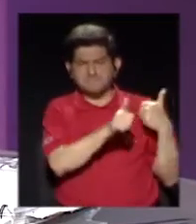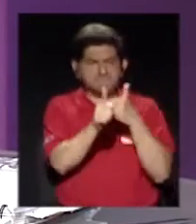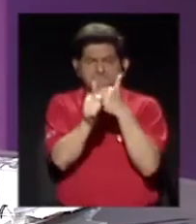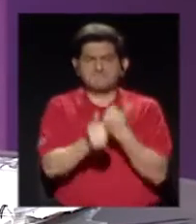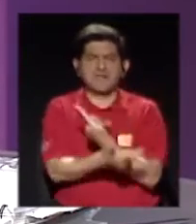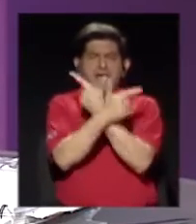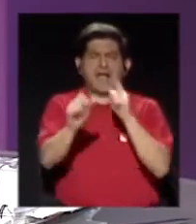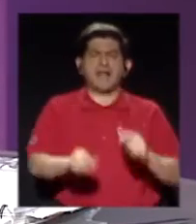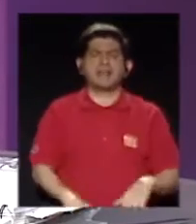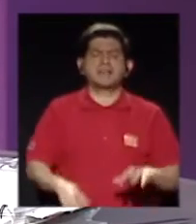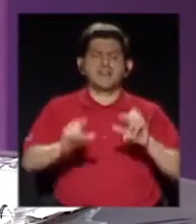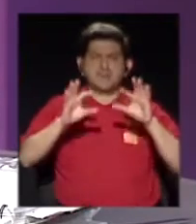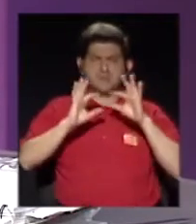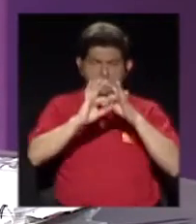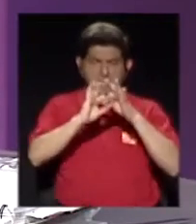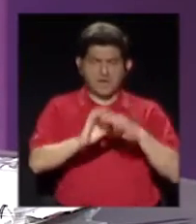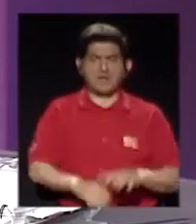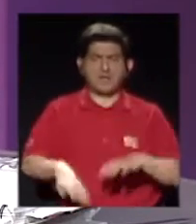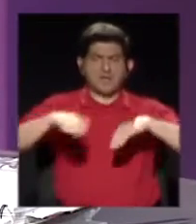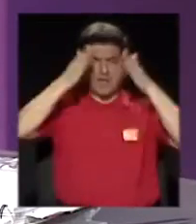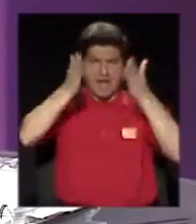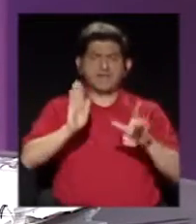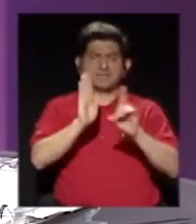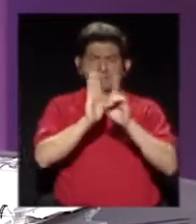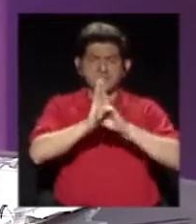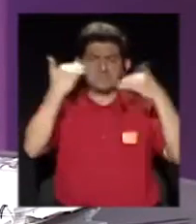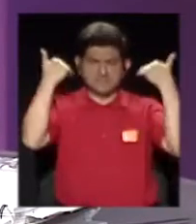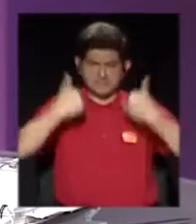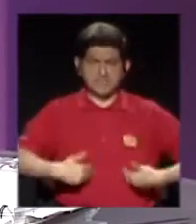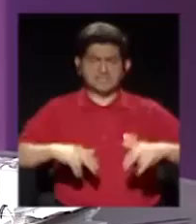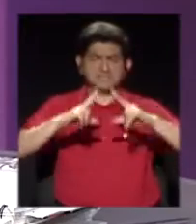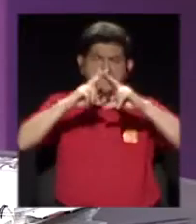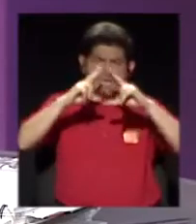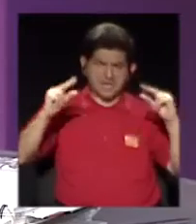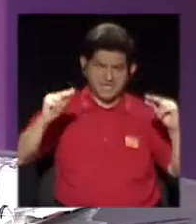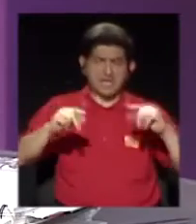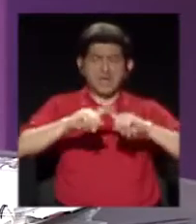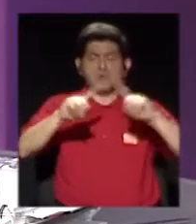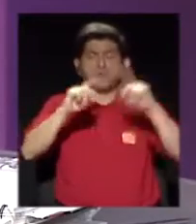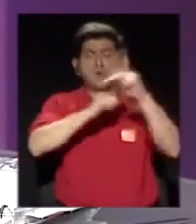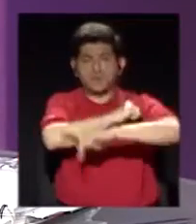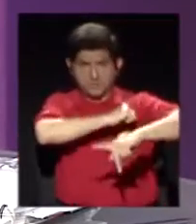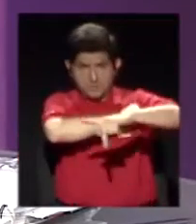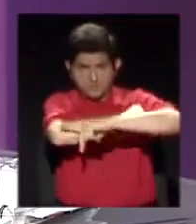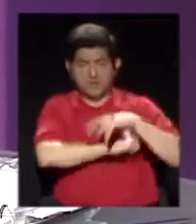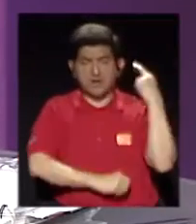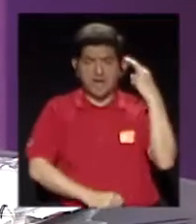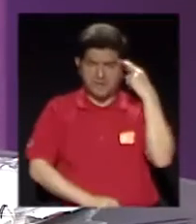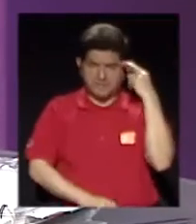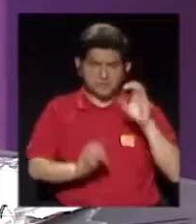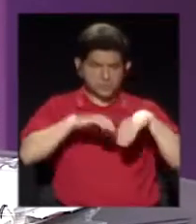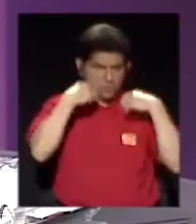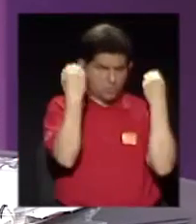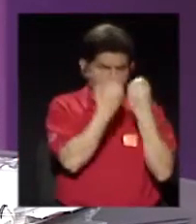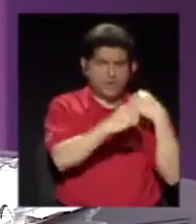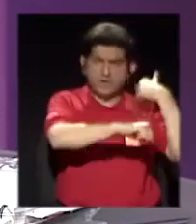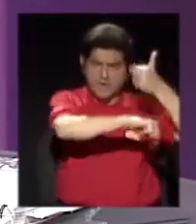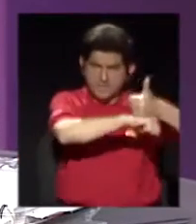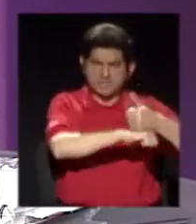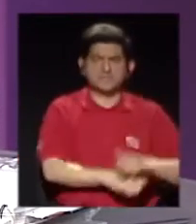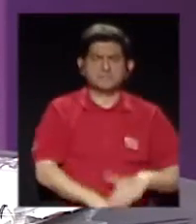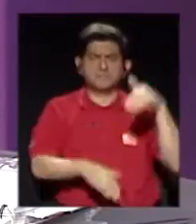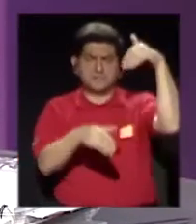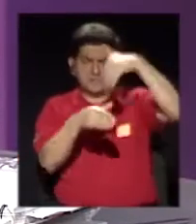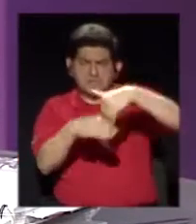libre asociación muchachos activistas de derechos humanos que en nicaragua y que en estos países por organizarse y por atreverse e